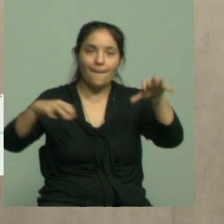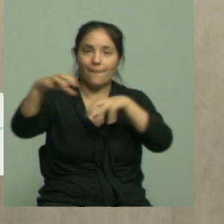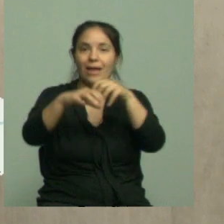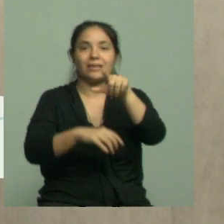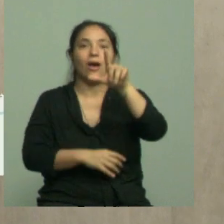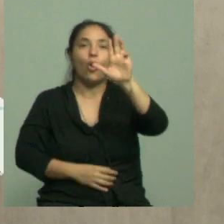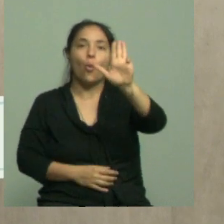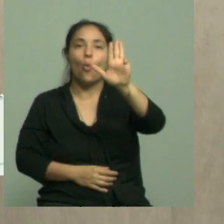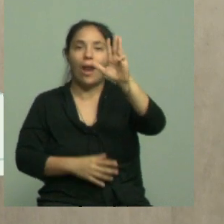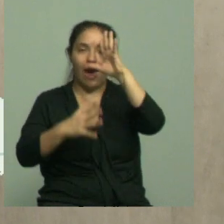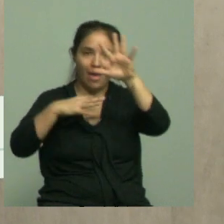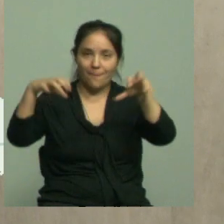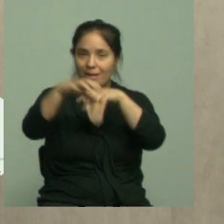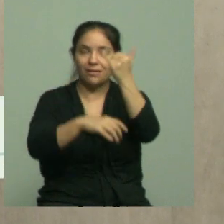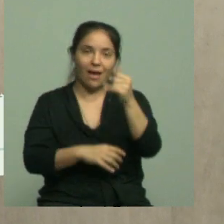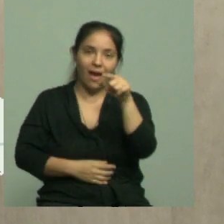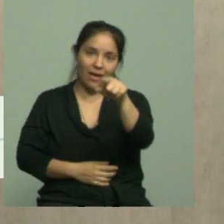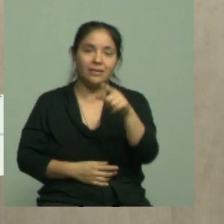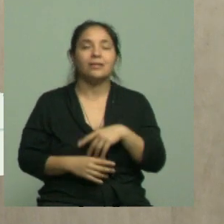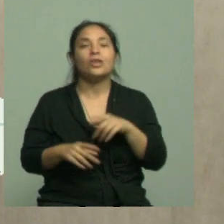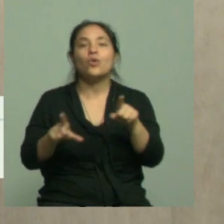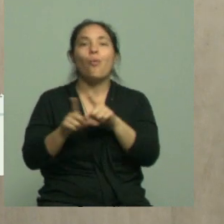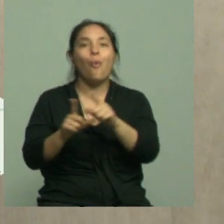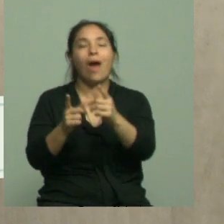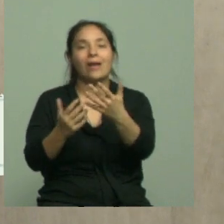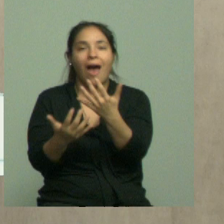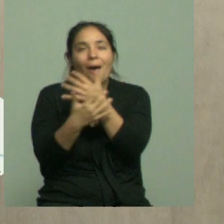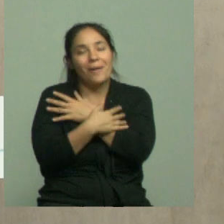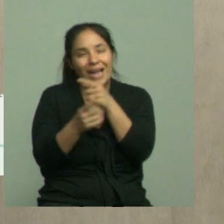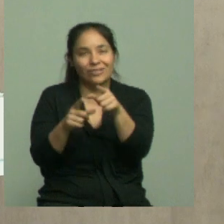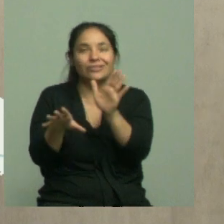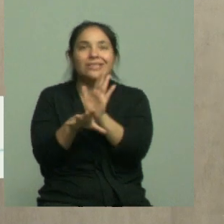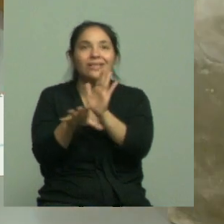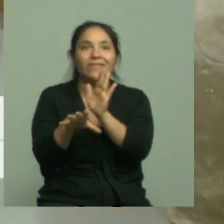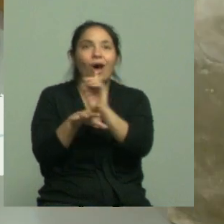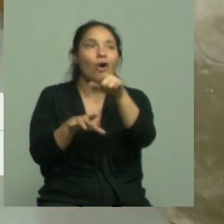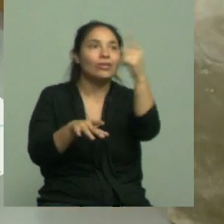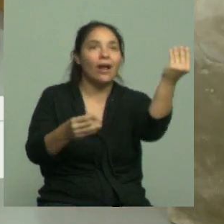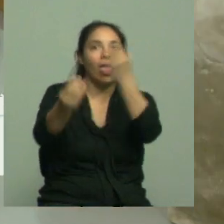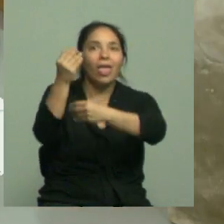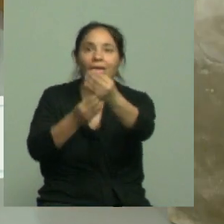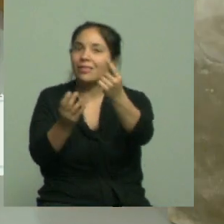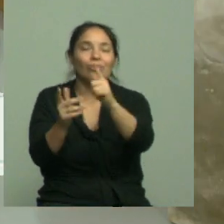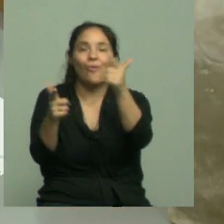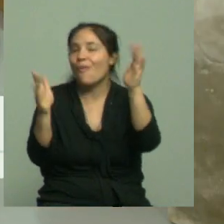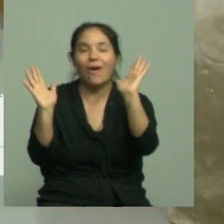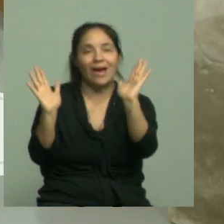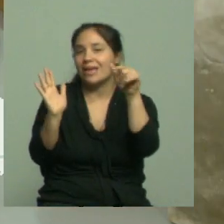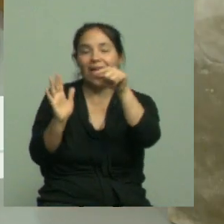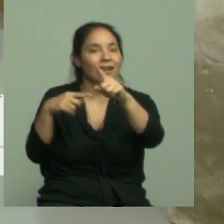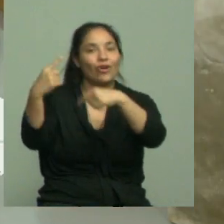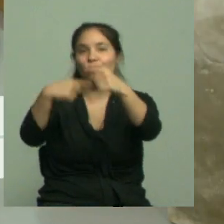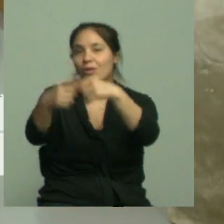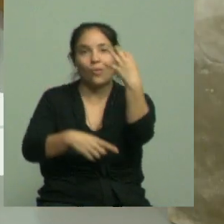plantea digamos, su abrazo en el sentido de que no había quien lo reemplazara, por eso tuvo que seguir él, y una suerte de